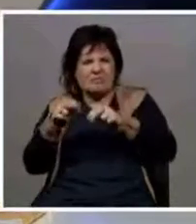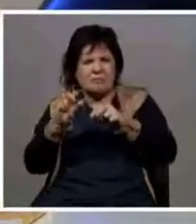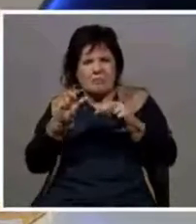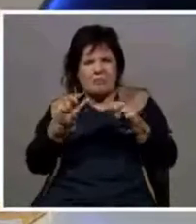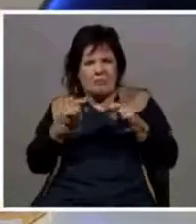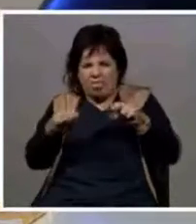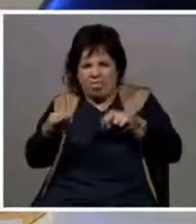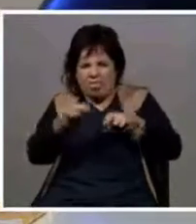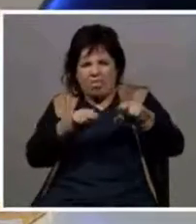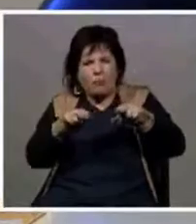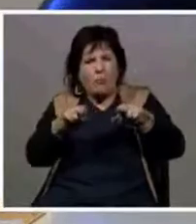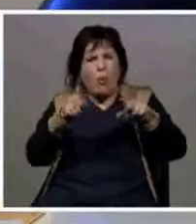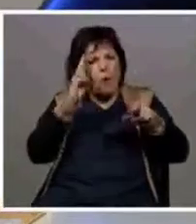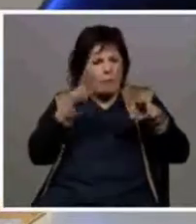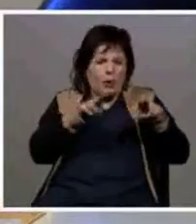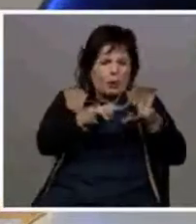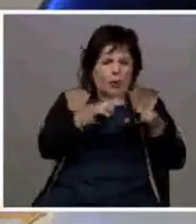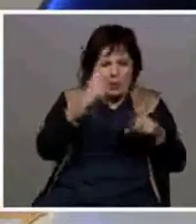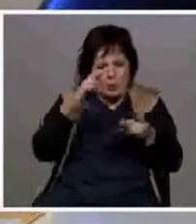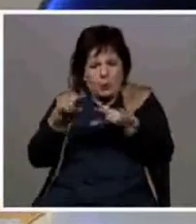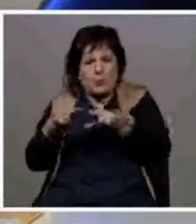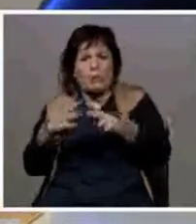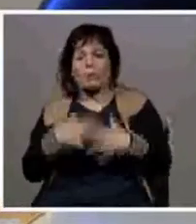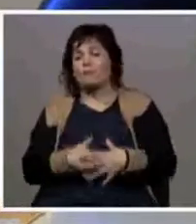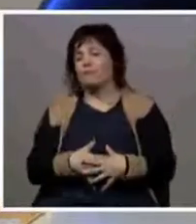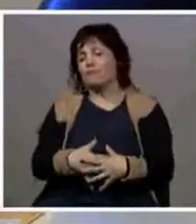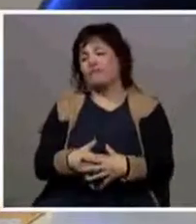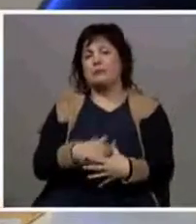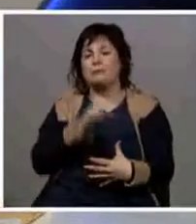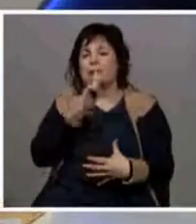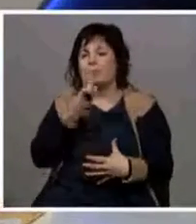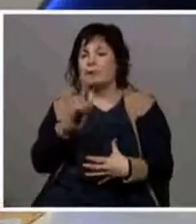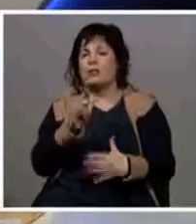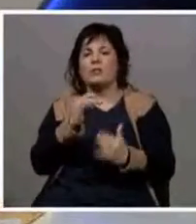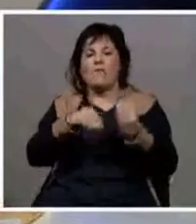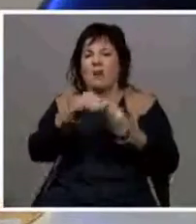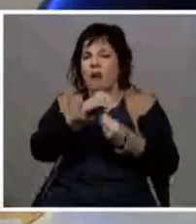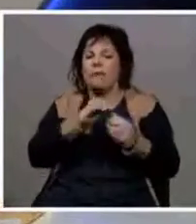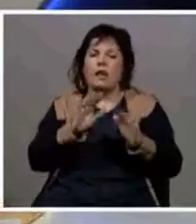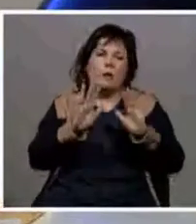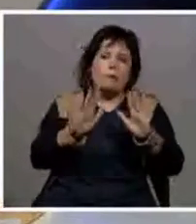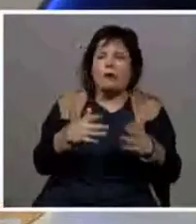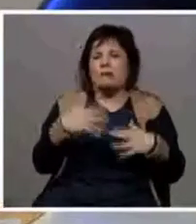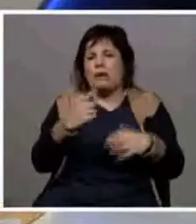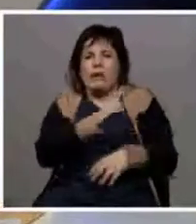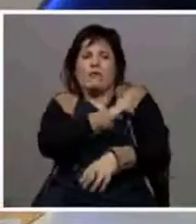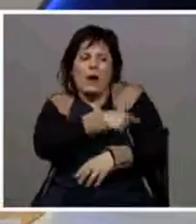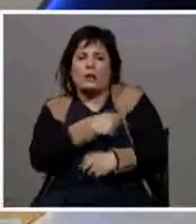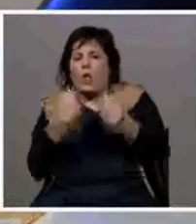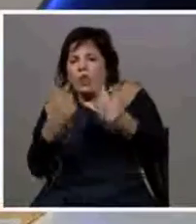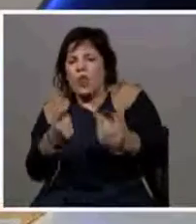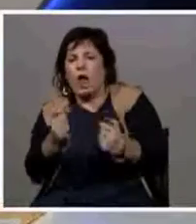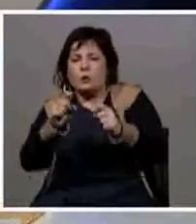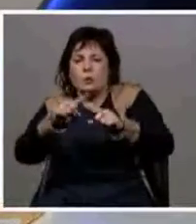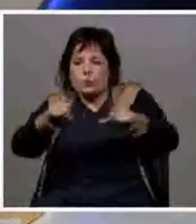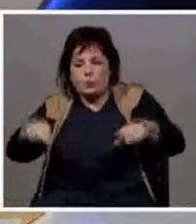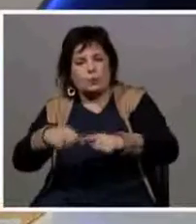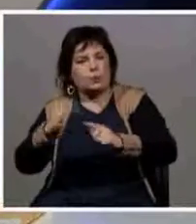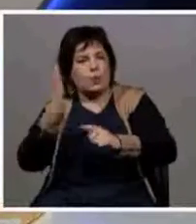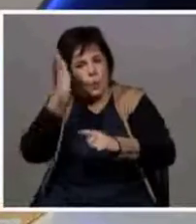pero a veces el hecho de estar embarazado de tener un hijo hace que la familia un esfuerzo porque tenga un lugar